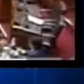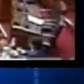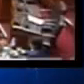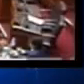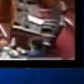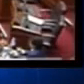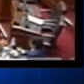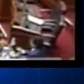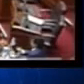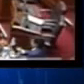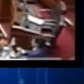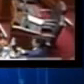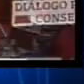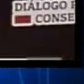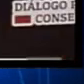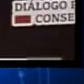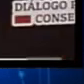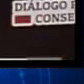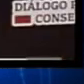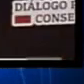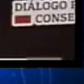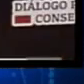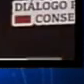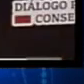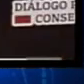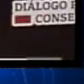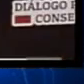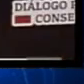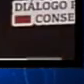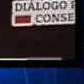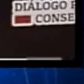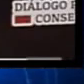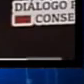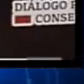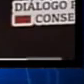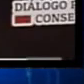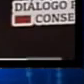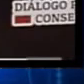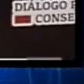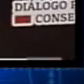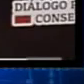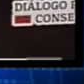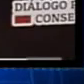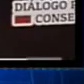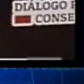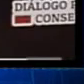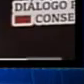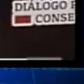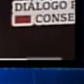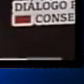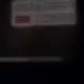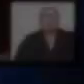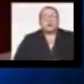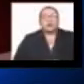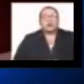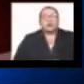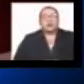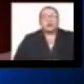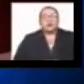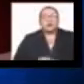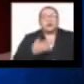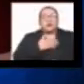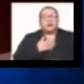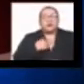empleado y se repite por lo menos en 12 parlamentarios Ah y se según lo que yo he estado indagando es una práctica muy